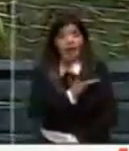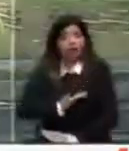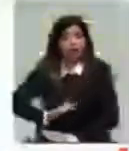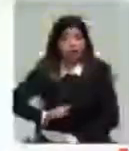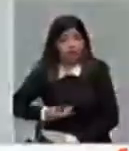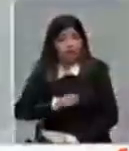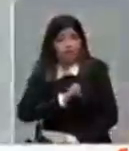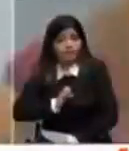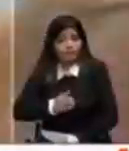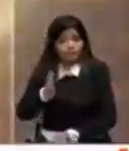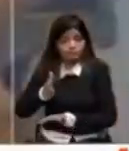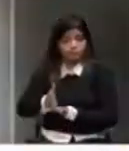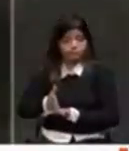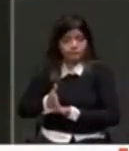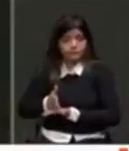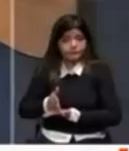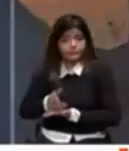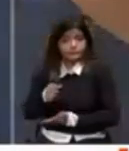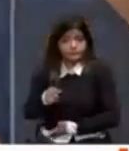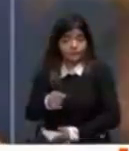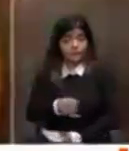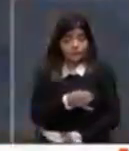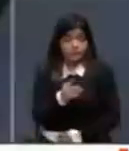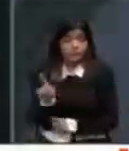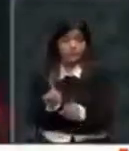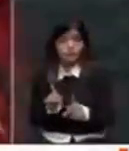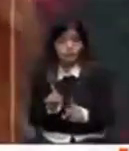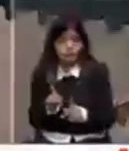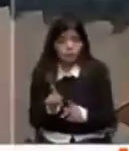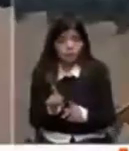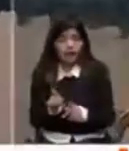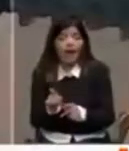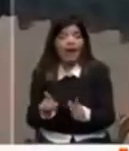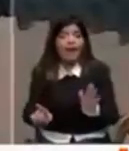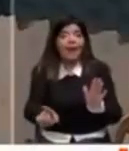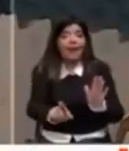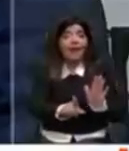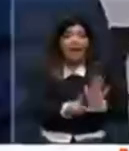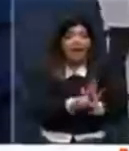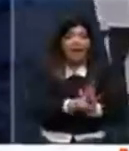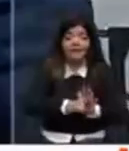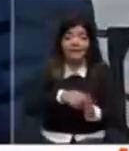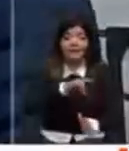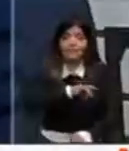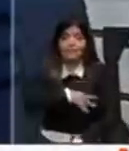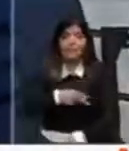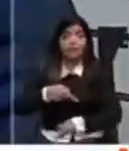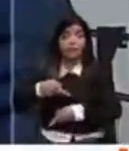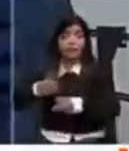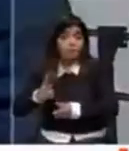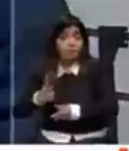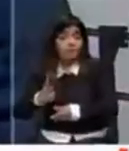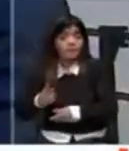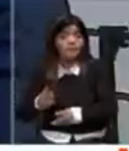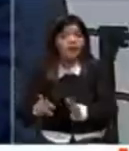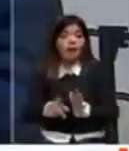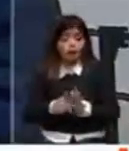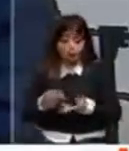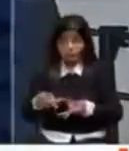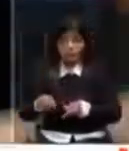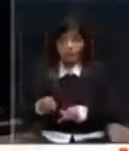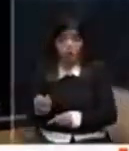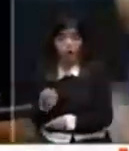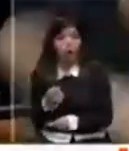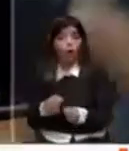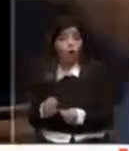las reglas. A pesar de estos números en la importación de armas, la ley en Chile ha permitido que obtenerla de manera legal no sea